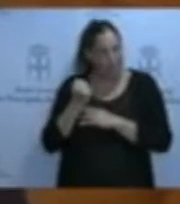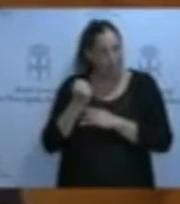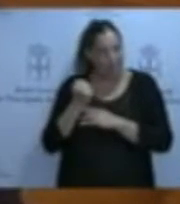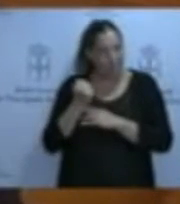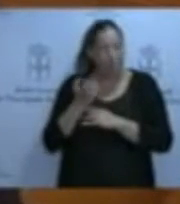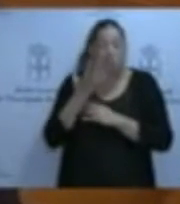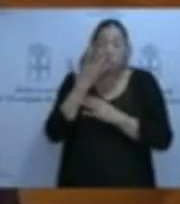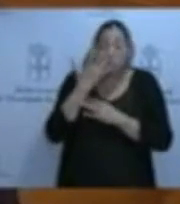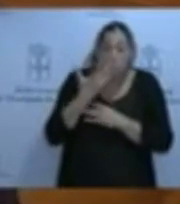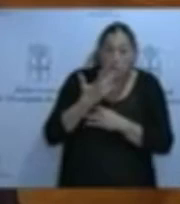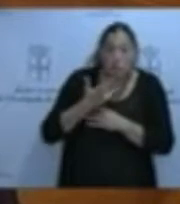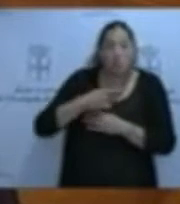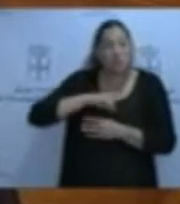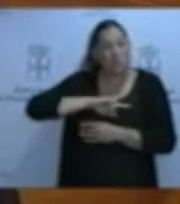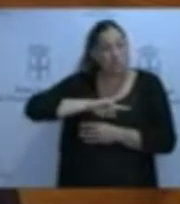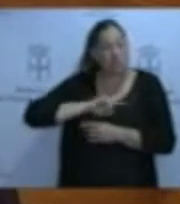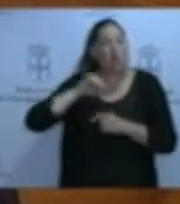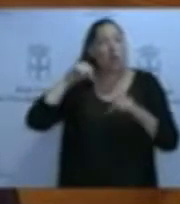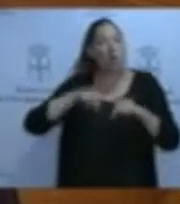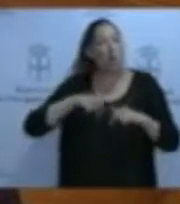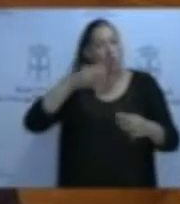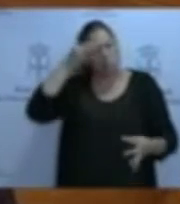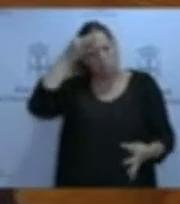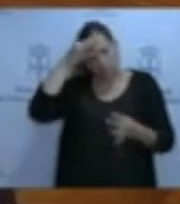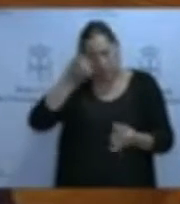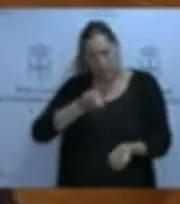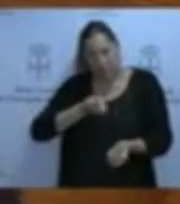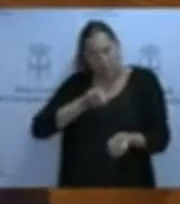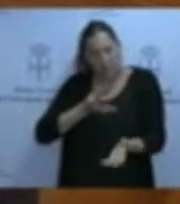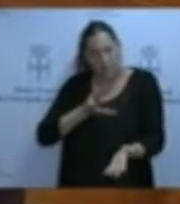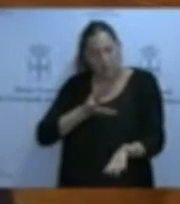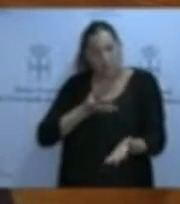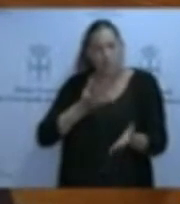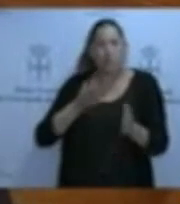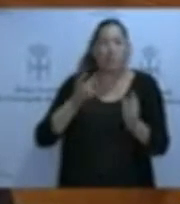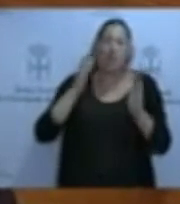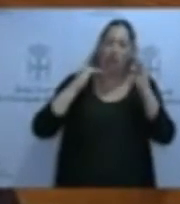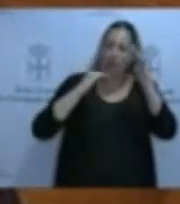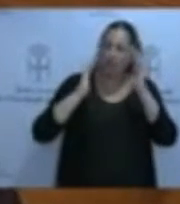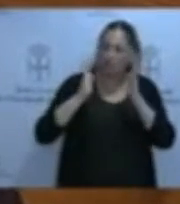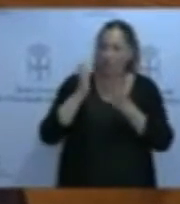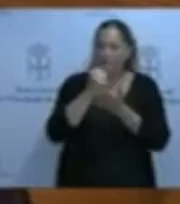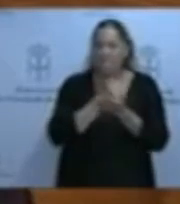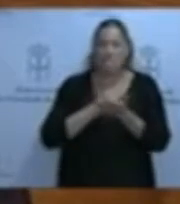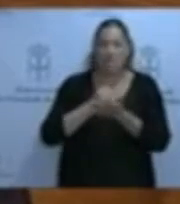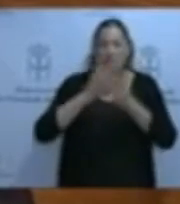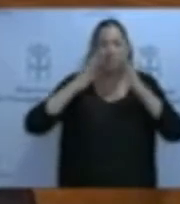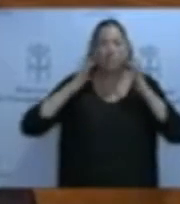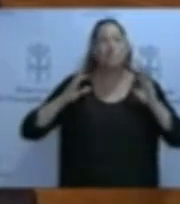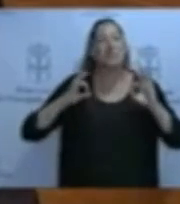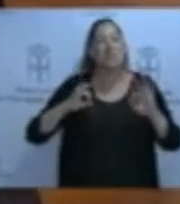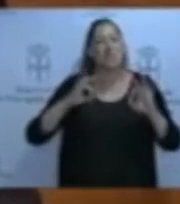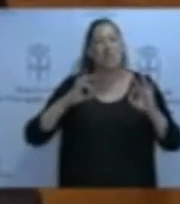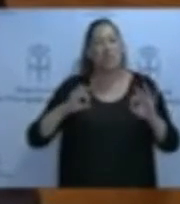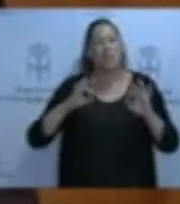dejará hoy un poco más preciso para cuándo se va a incorporar esta atención farmacéutica especializada